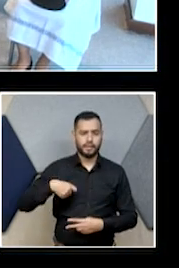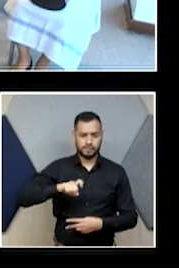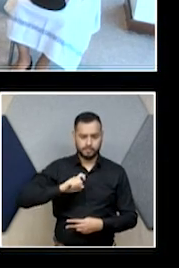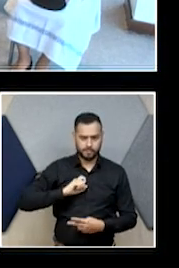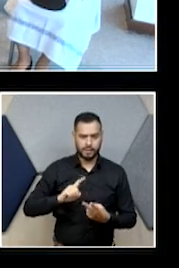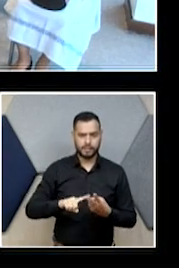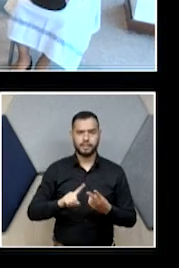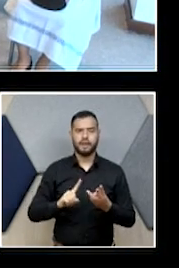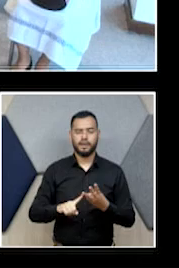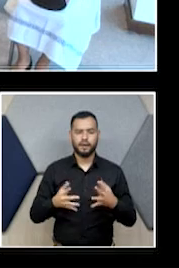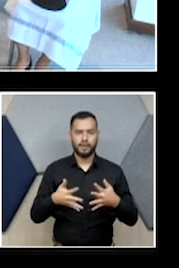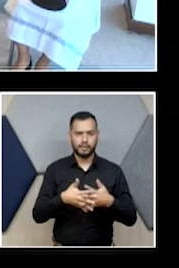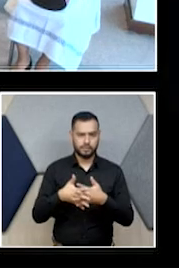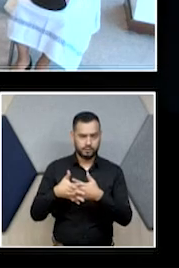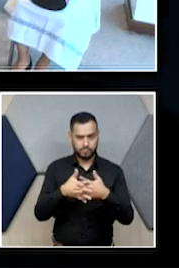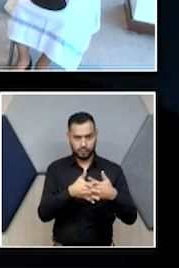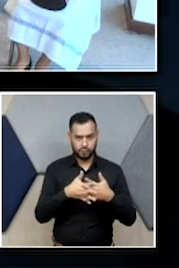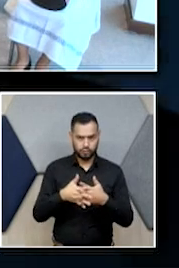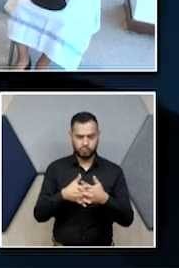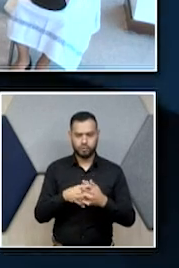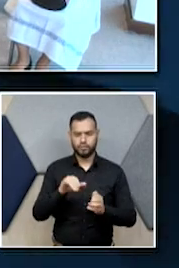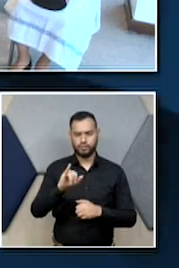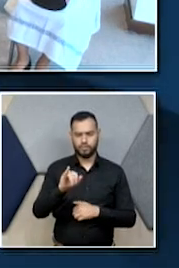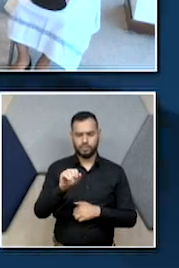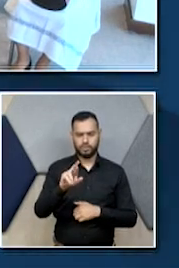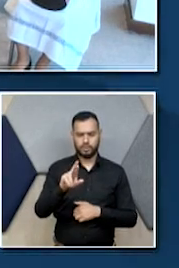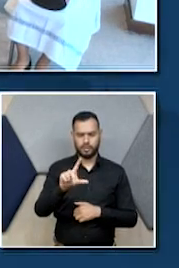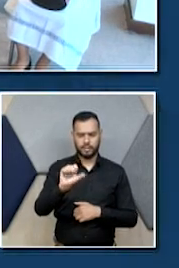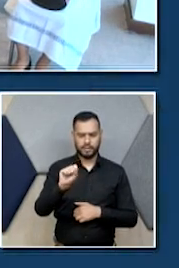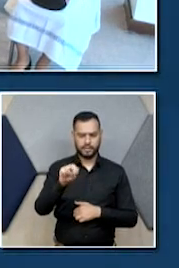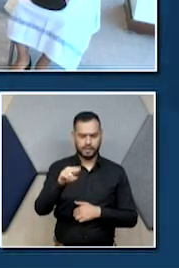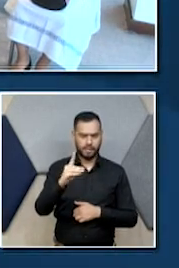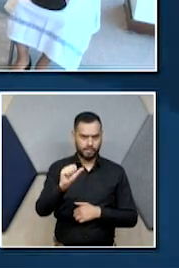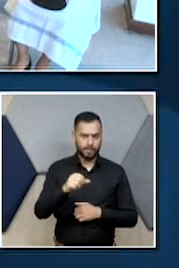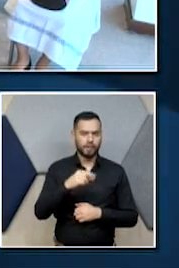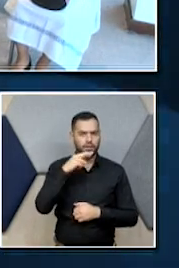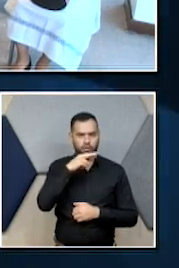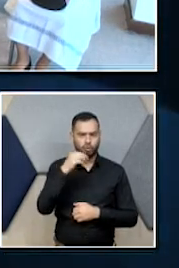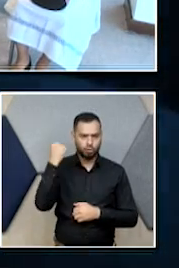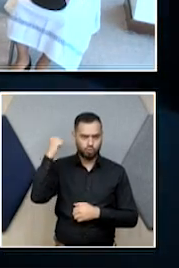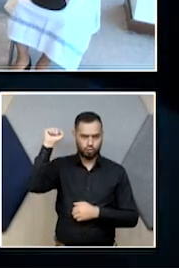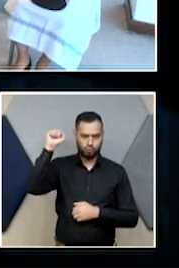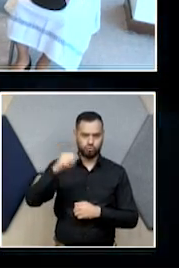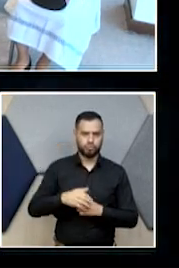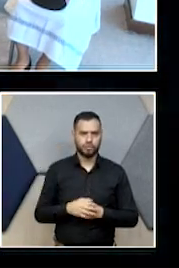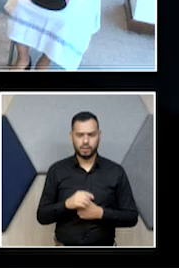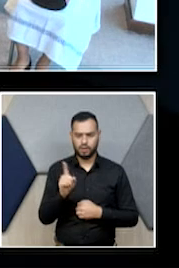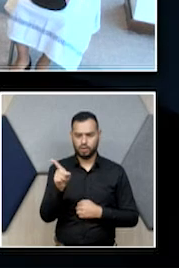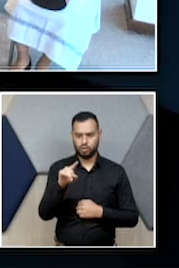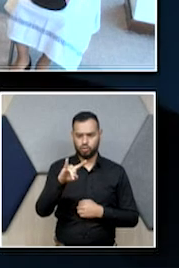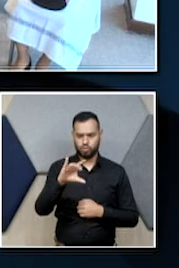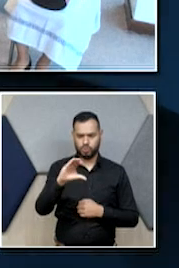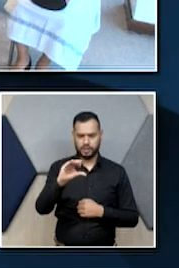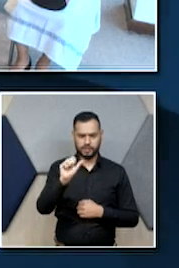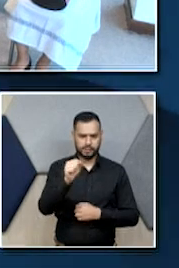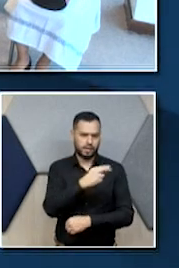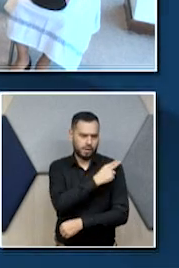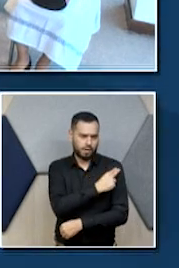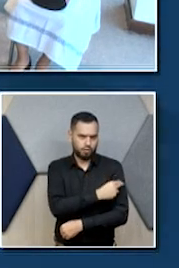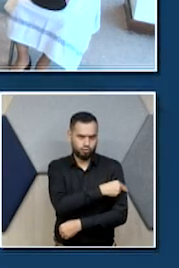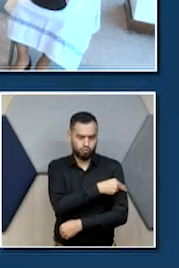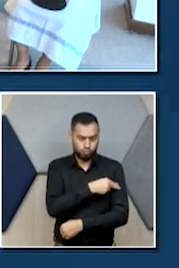Unidos, Irlanda, Rusia, Suecia, Suiza y la Unión Europea,